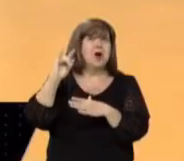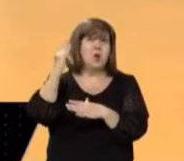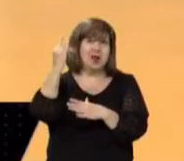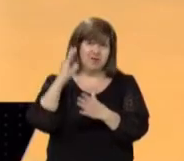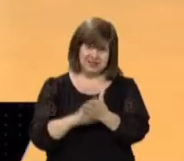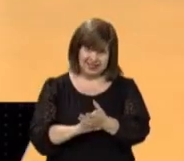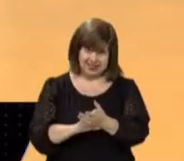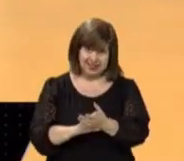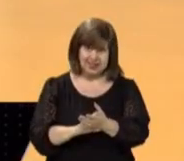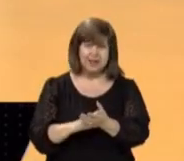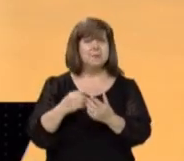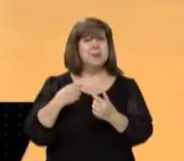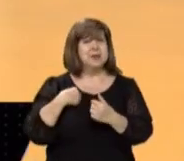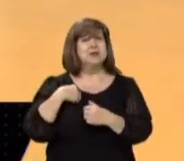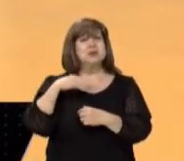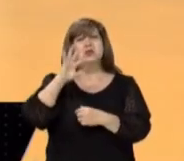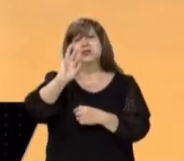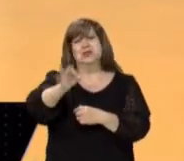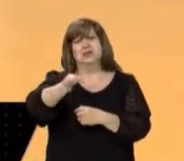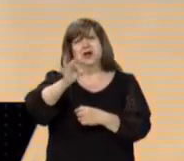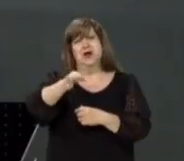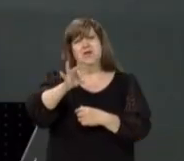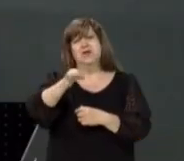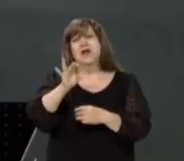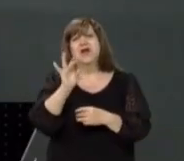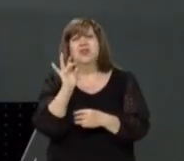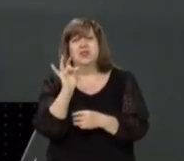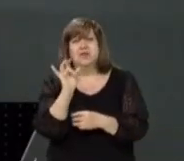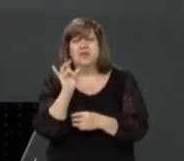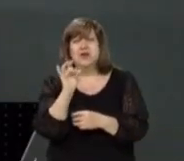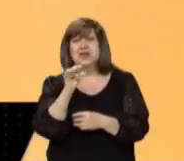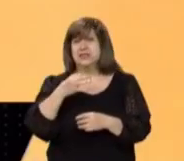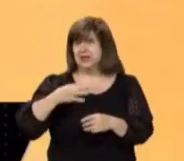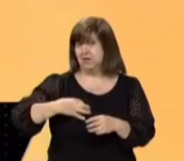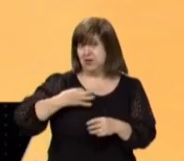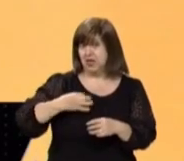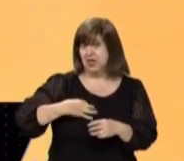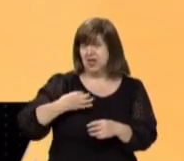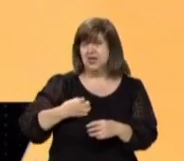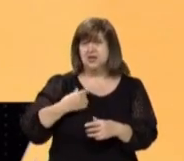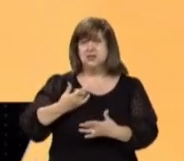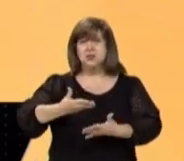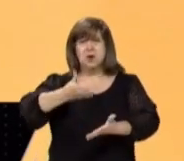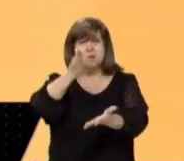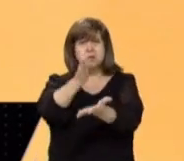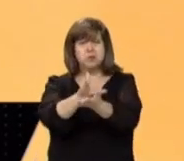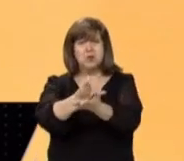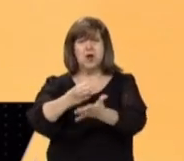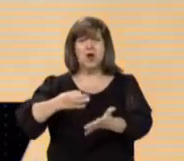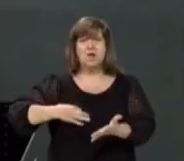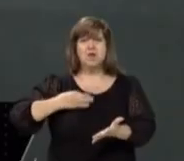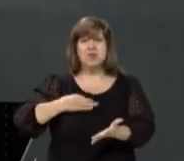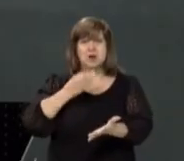Yo sabía que iba a ser difícil cambiar y intentar portarme bien, pero